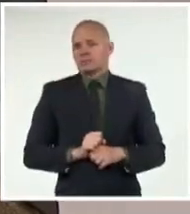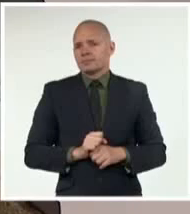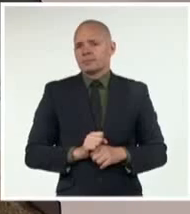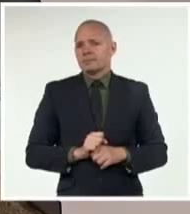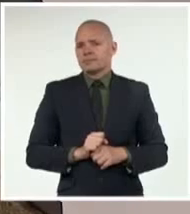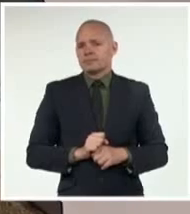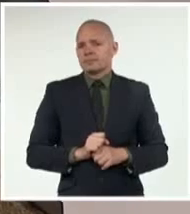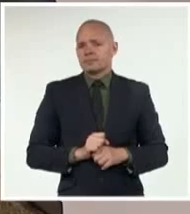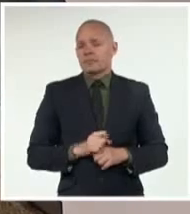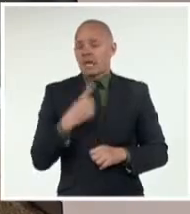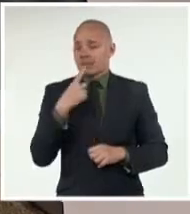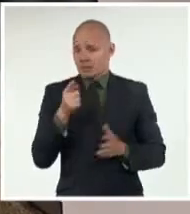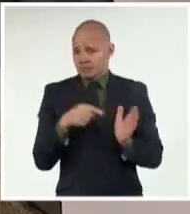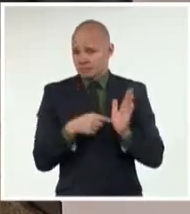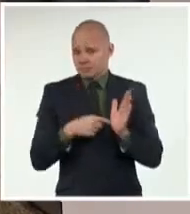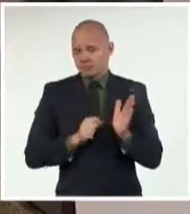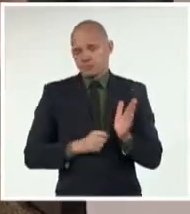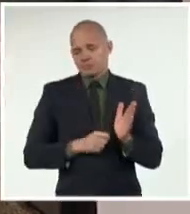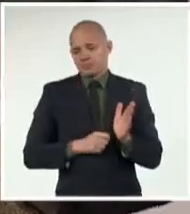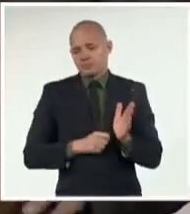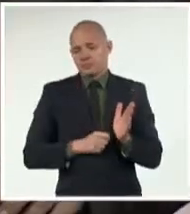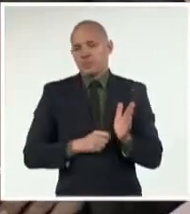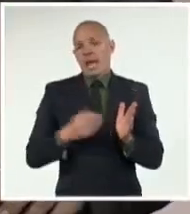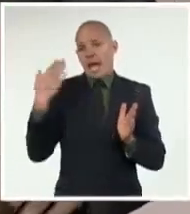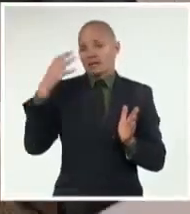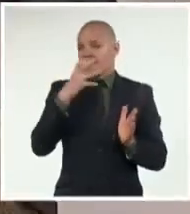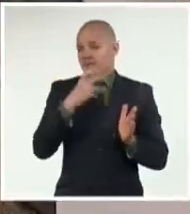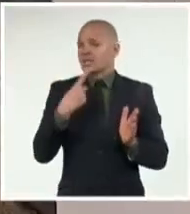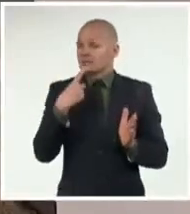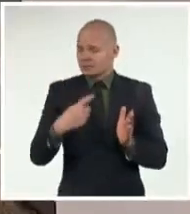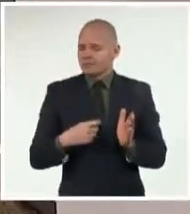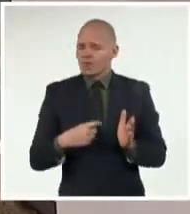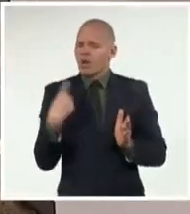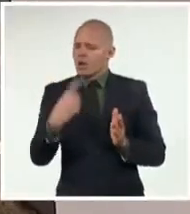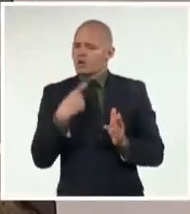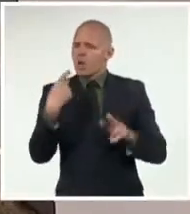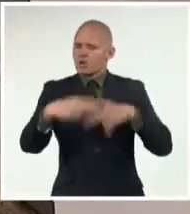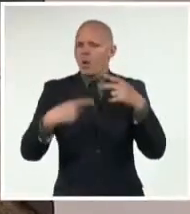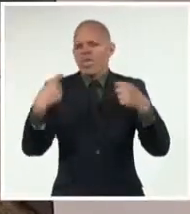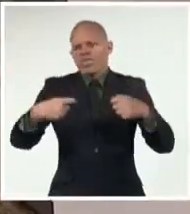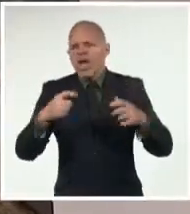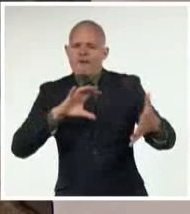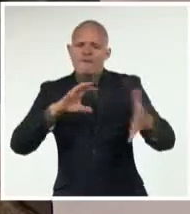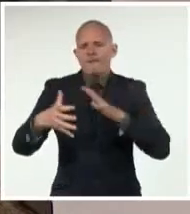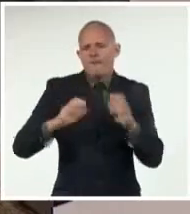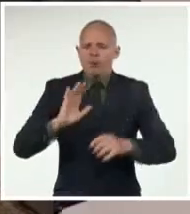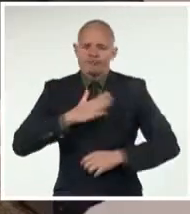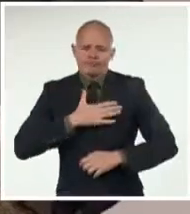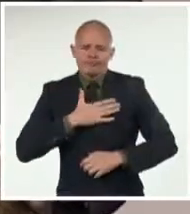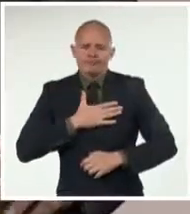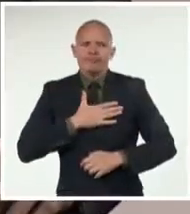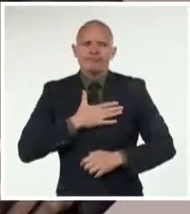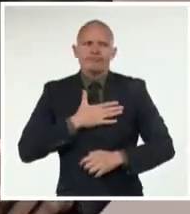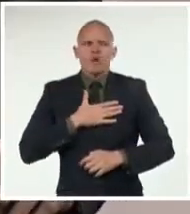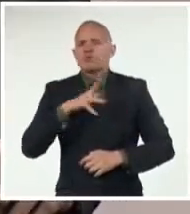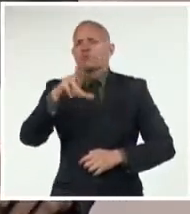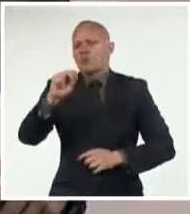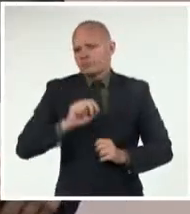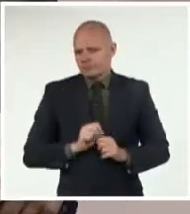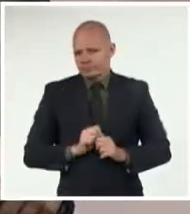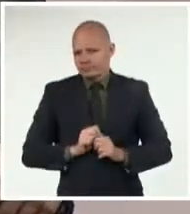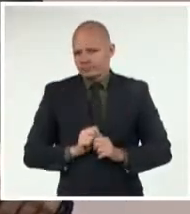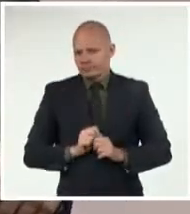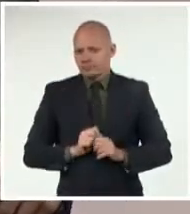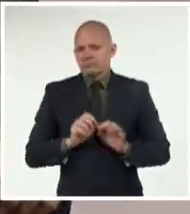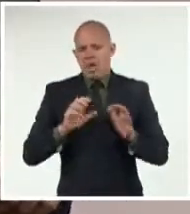cito: hay que actuar con métodos revolucionarios, métodos nuevos, métodos